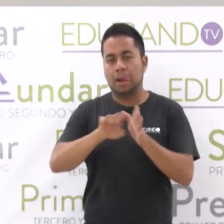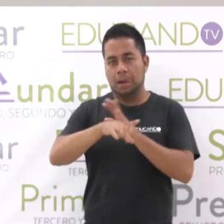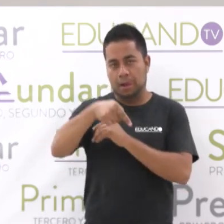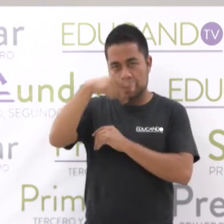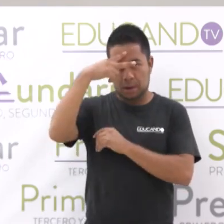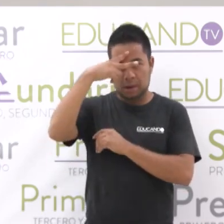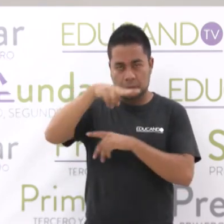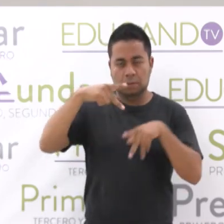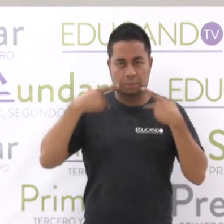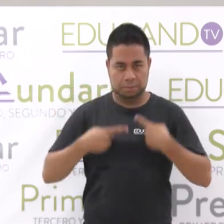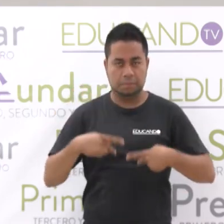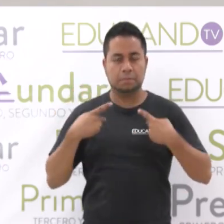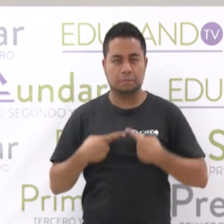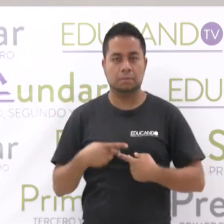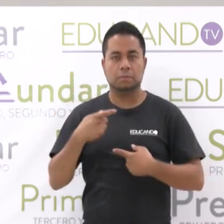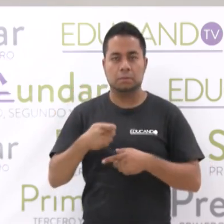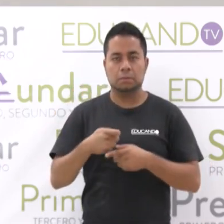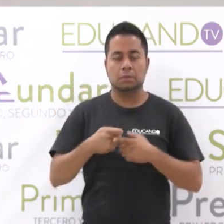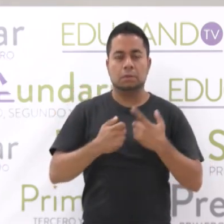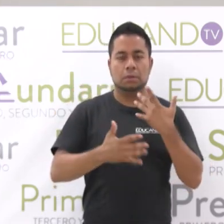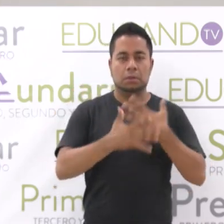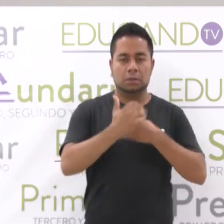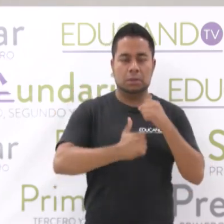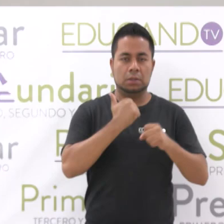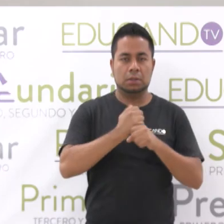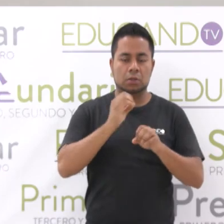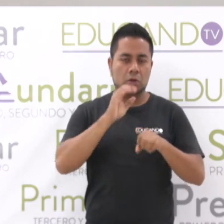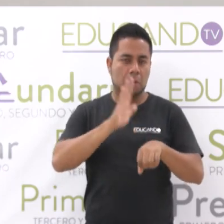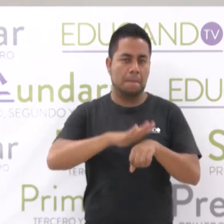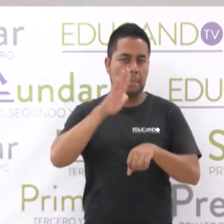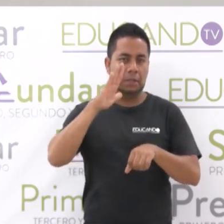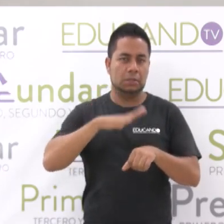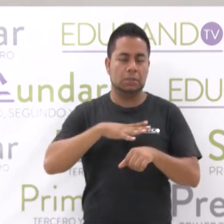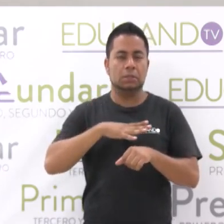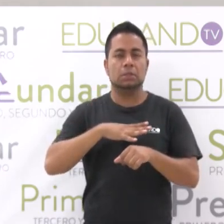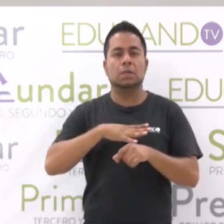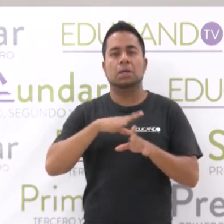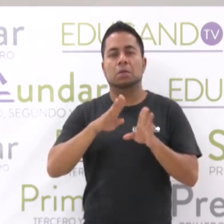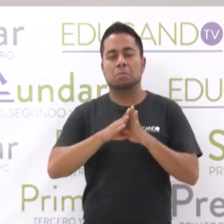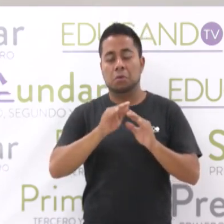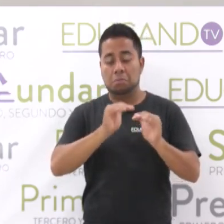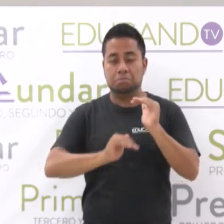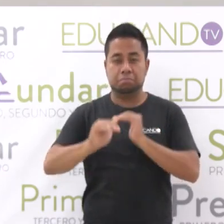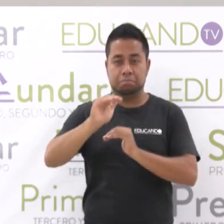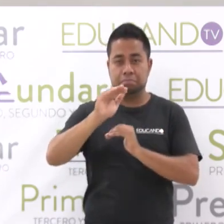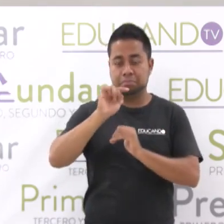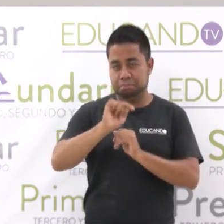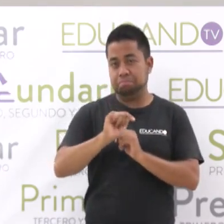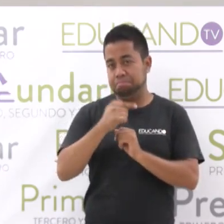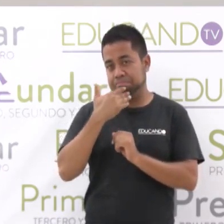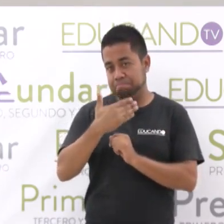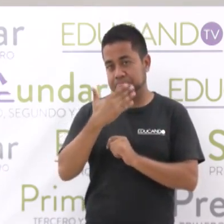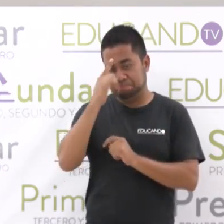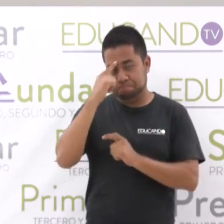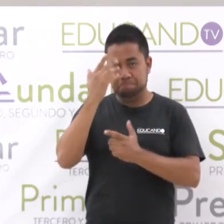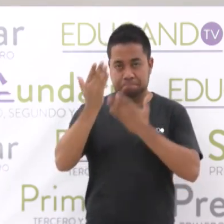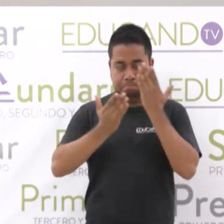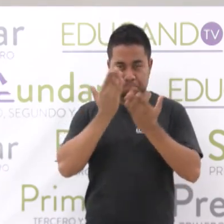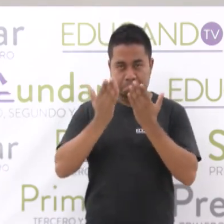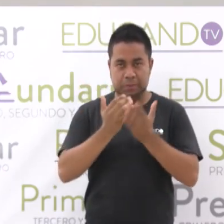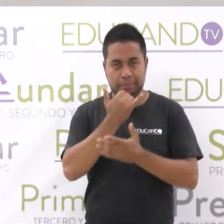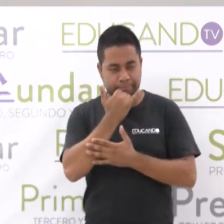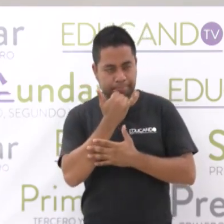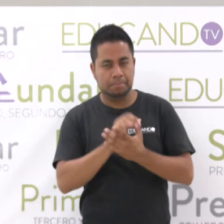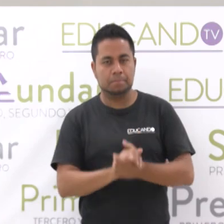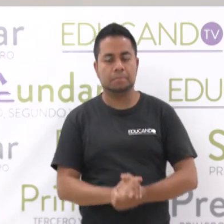los habitantes de 15 años y más tienen 9 grados de escolaridad. ¿Se dan cuenta entonces